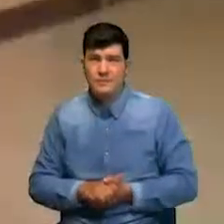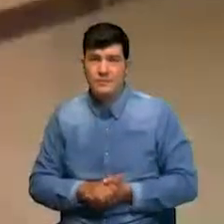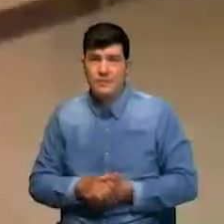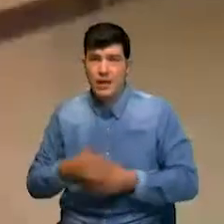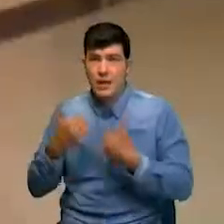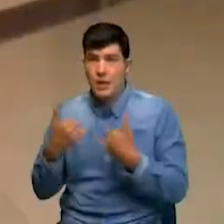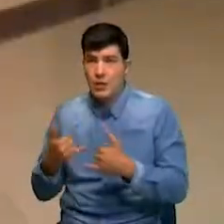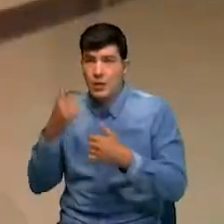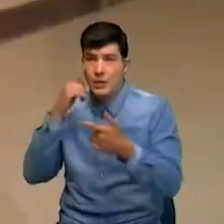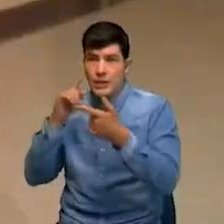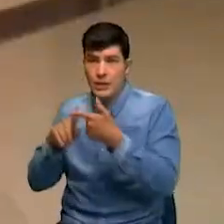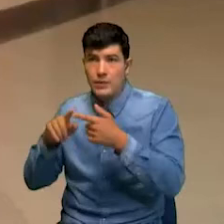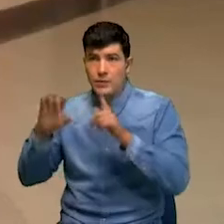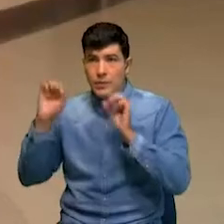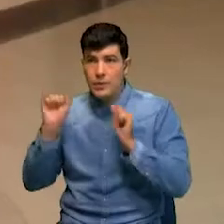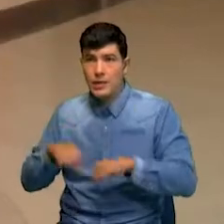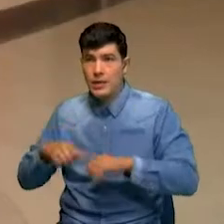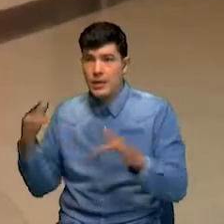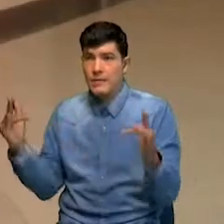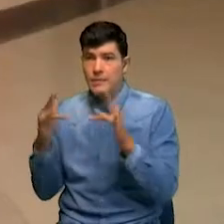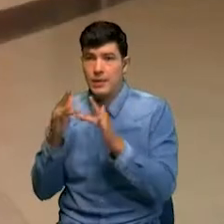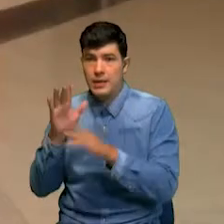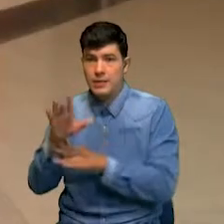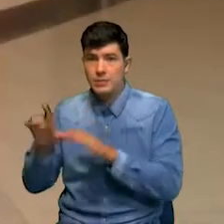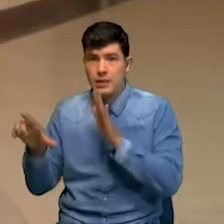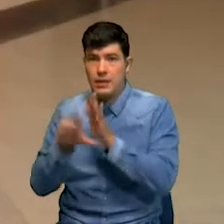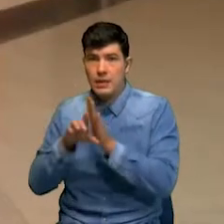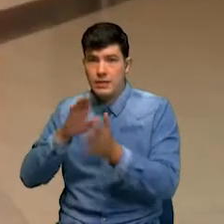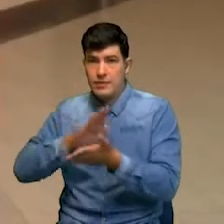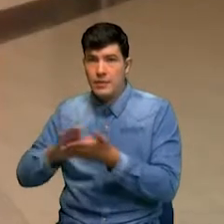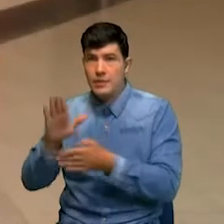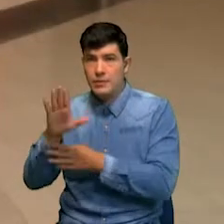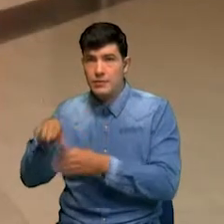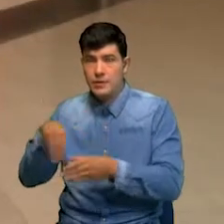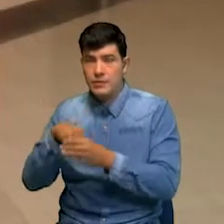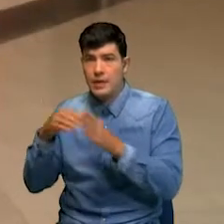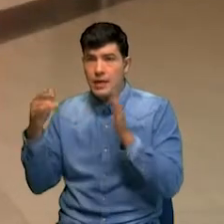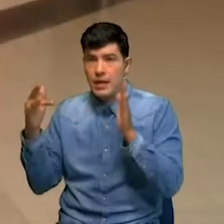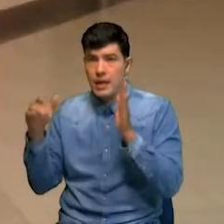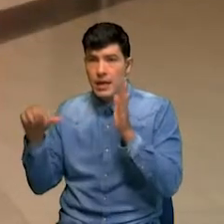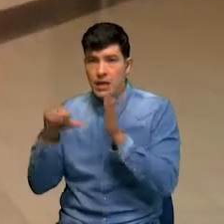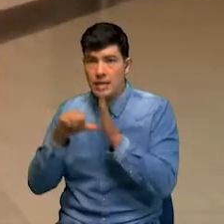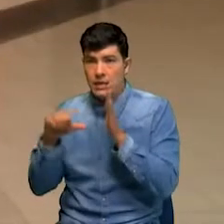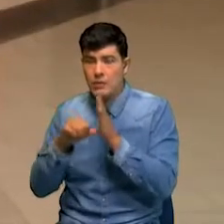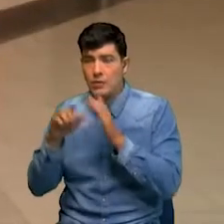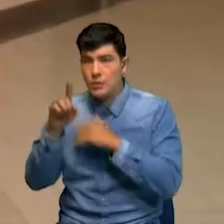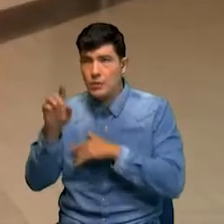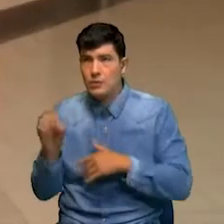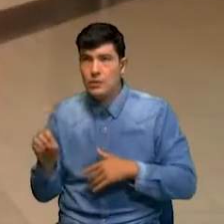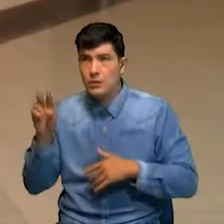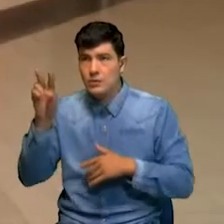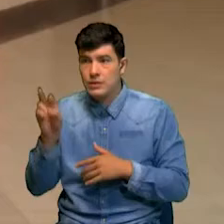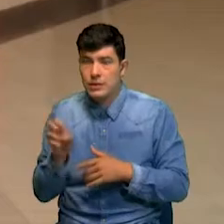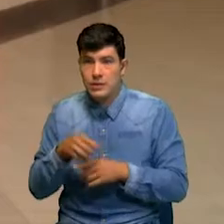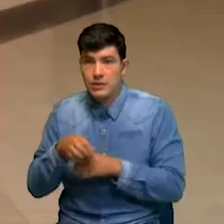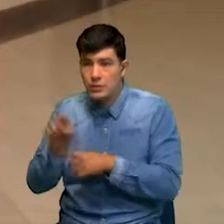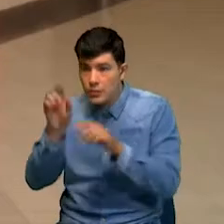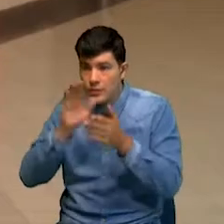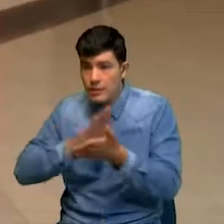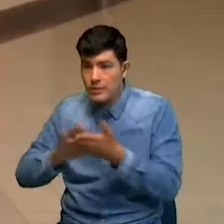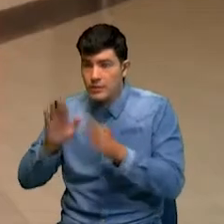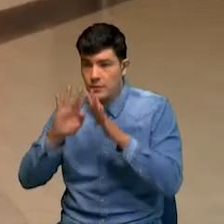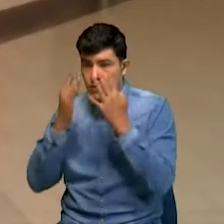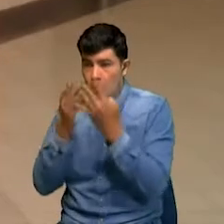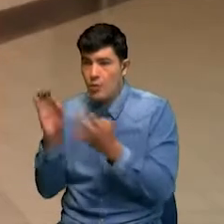acoger la posibilidad que dio la ley de financiamiento a través de su artículo 107, donde da la posibilidad que las asambleas